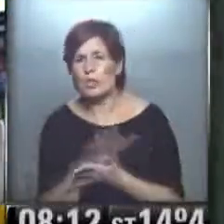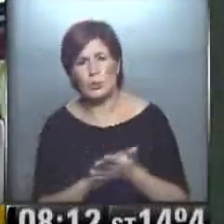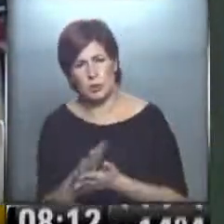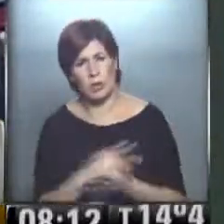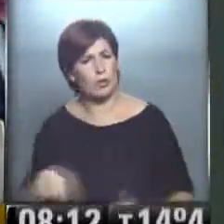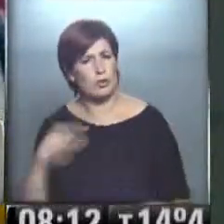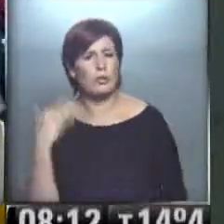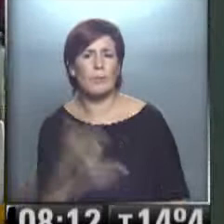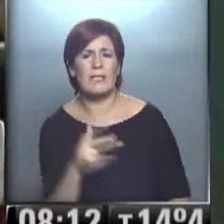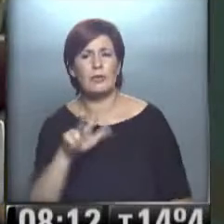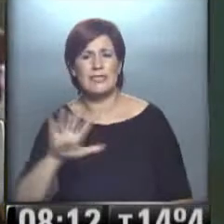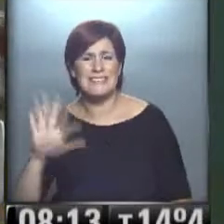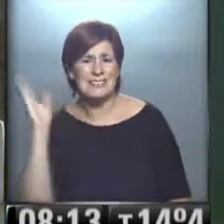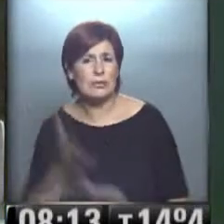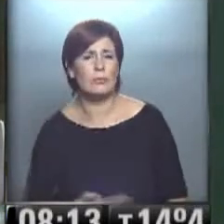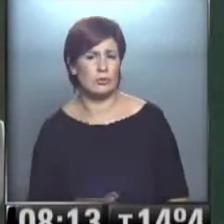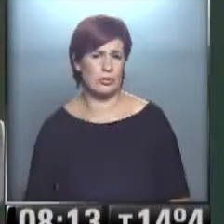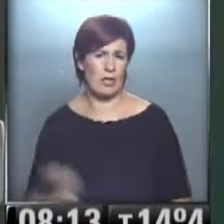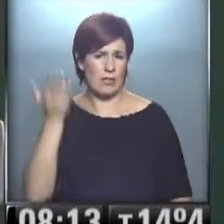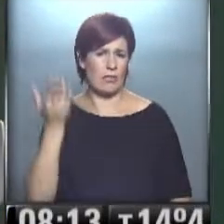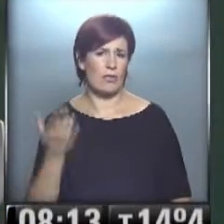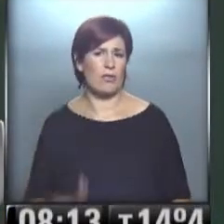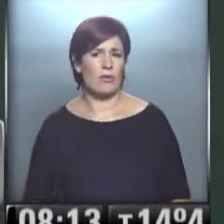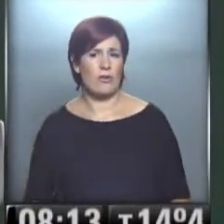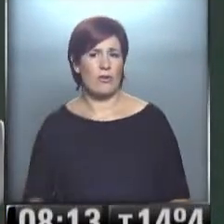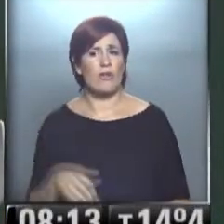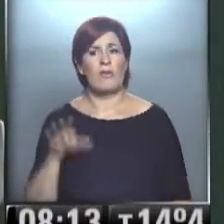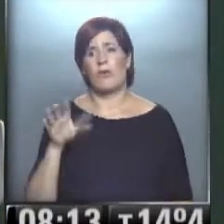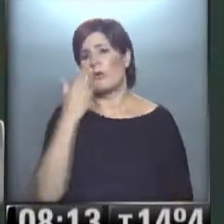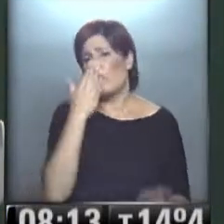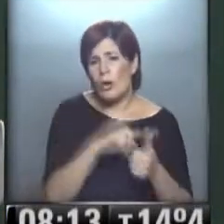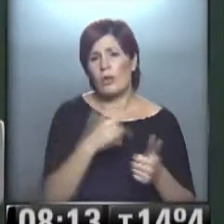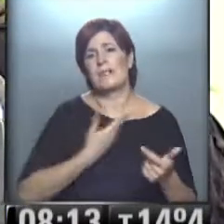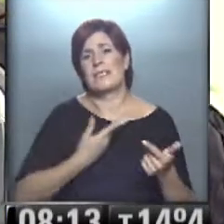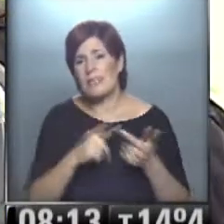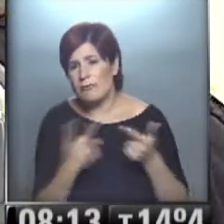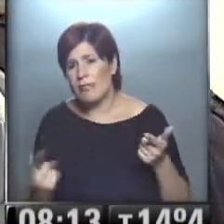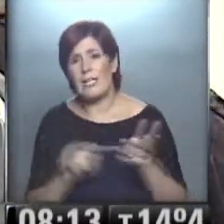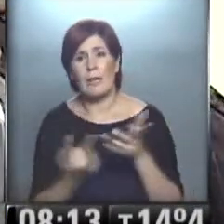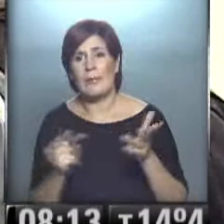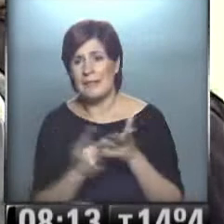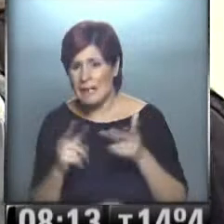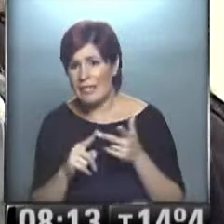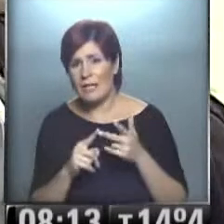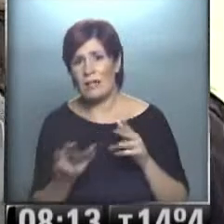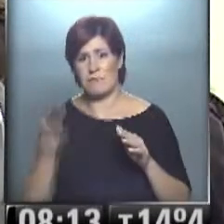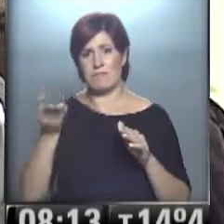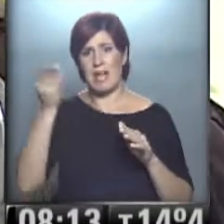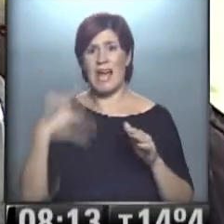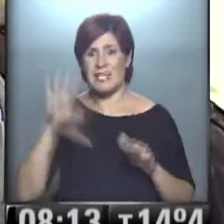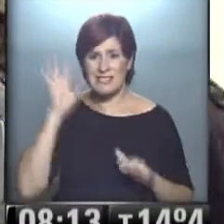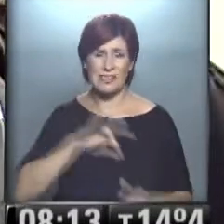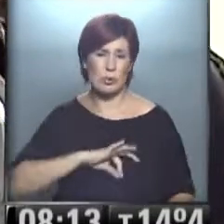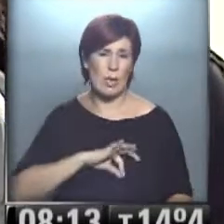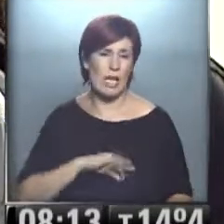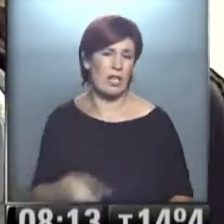estamos reclamando el 35 por ciento las provincias de la región centro como córdoba santa fe capital han quedado muy arriba o sea el salario